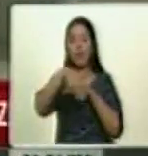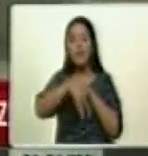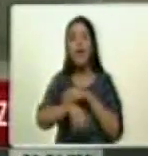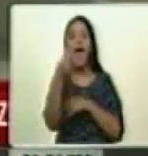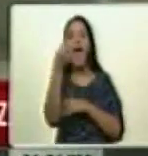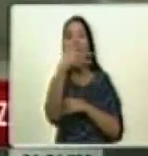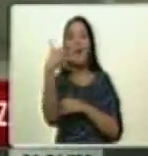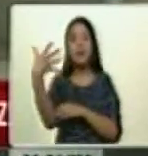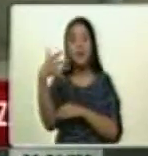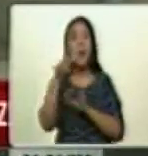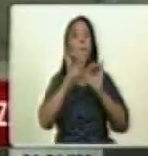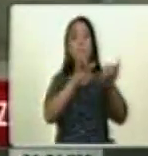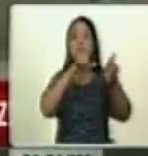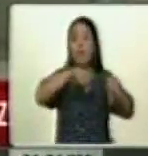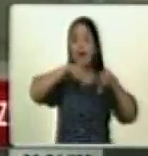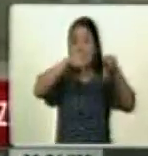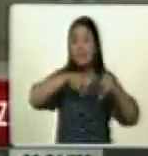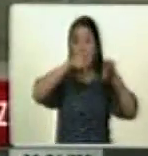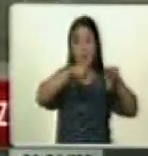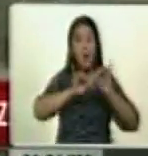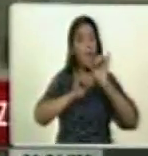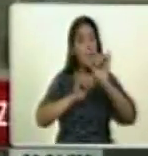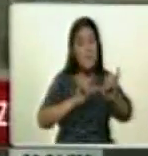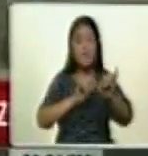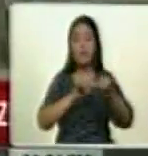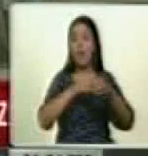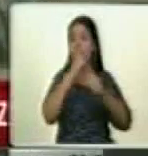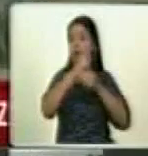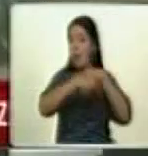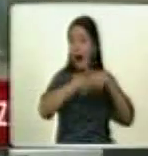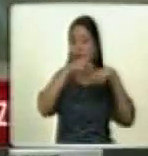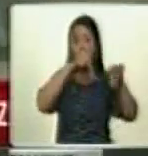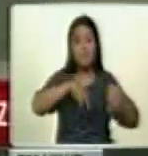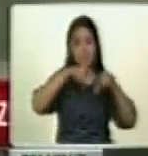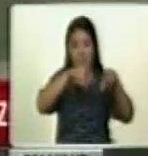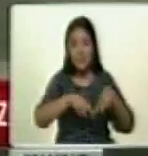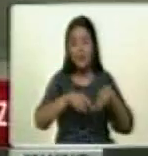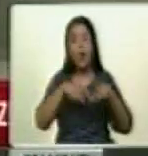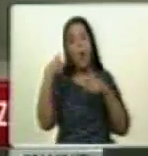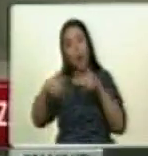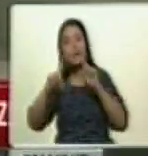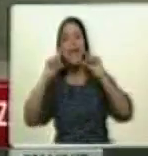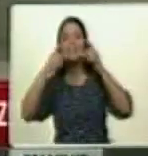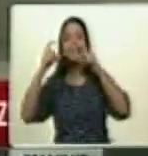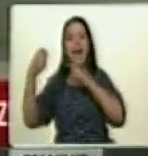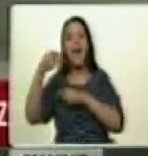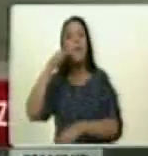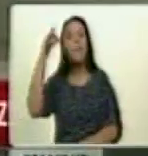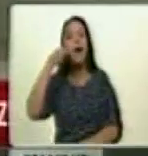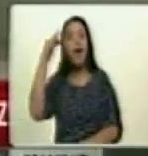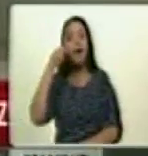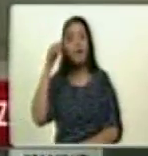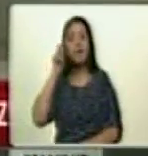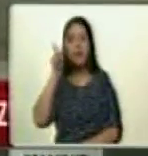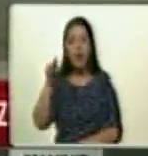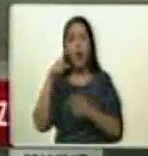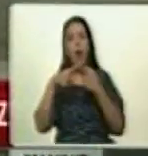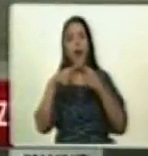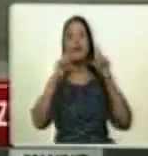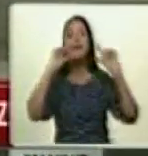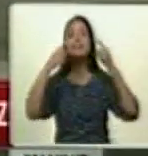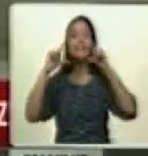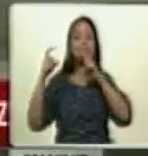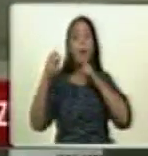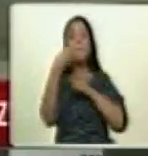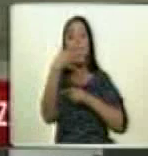han sembrado nuestros campesinos, nuestros productores? El maíz amarillo. El maíz amarillo por allá, el maíz blanco para